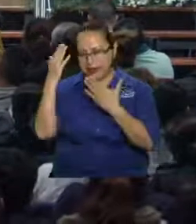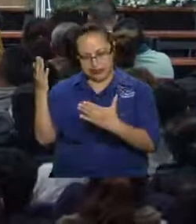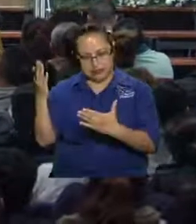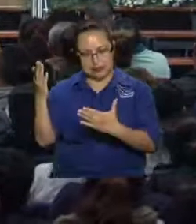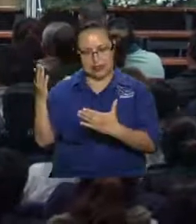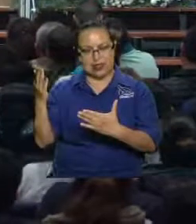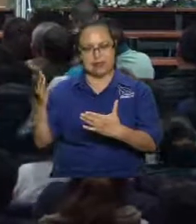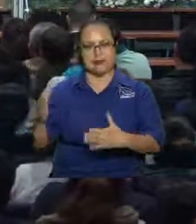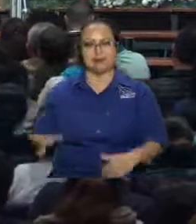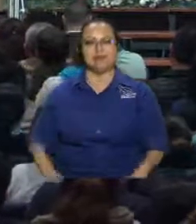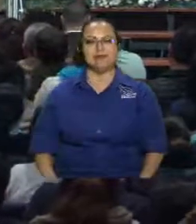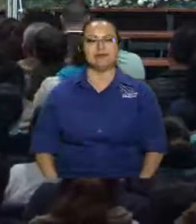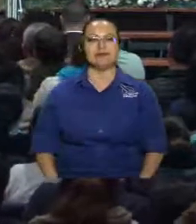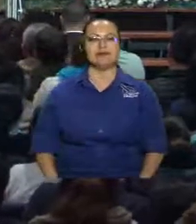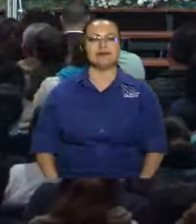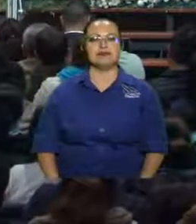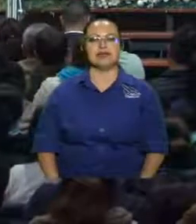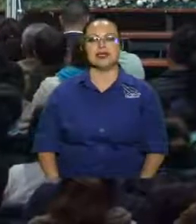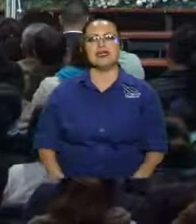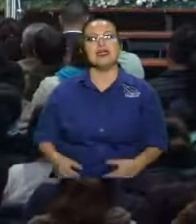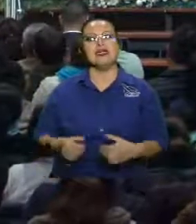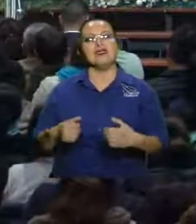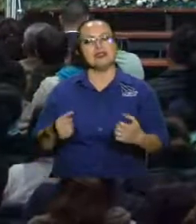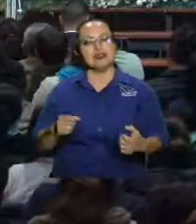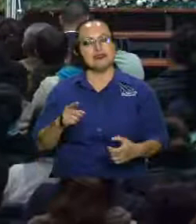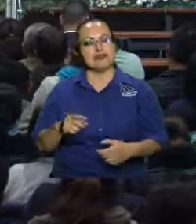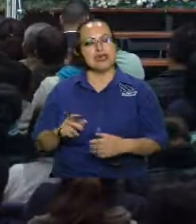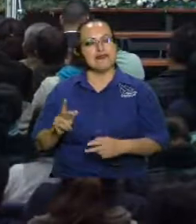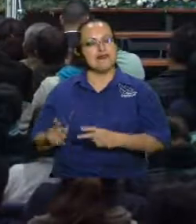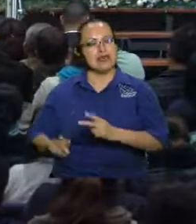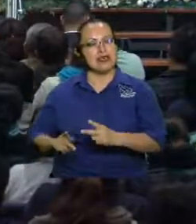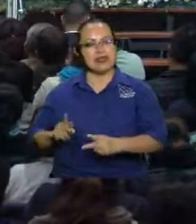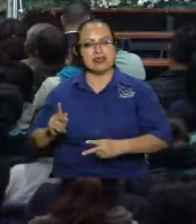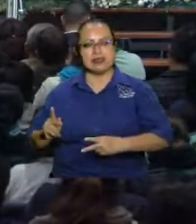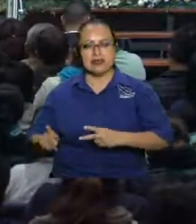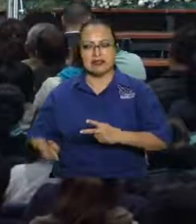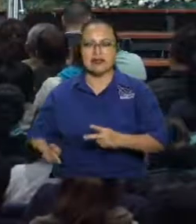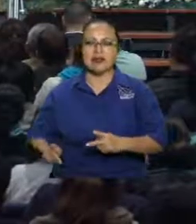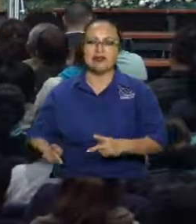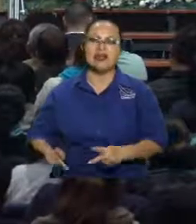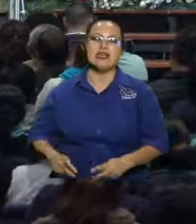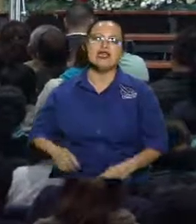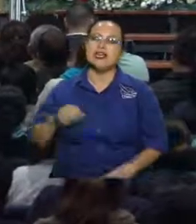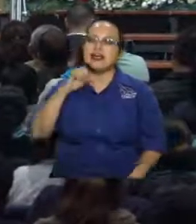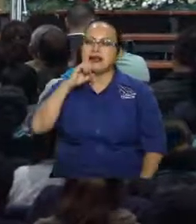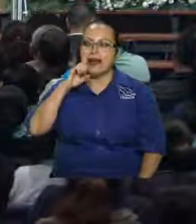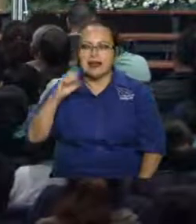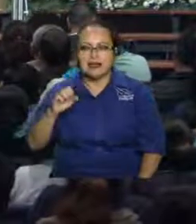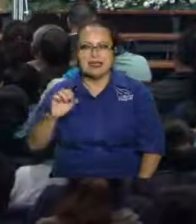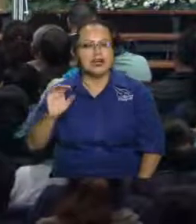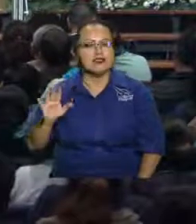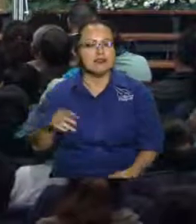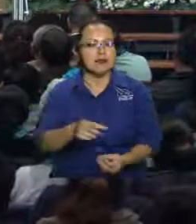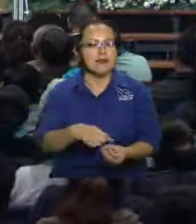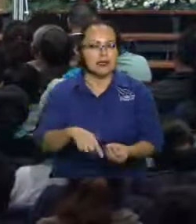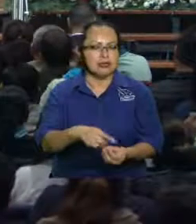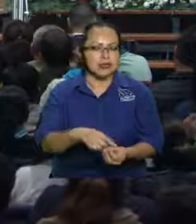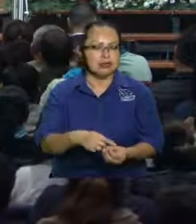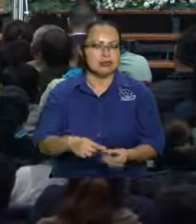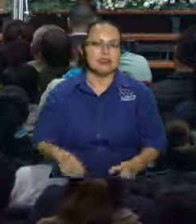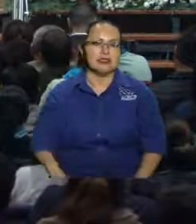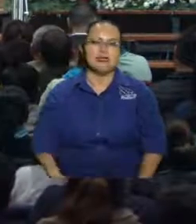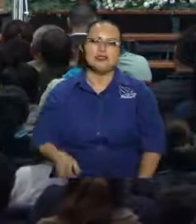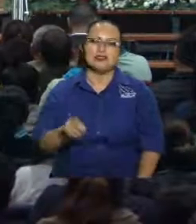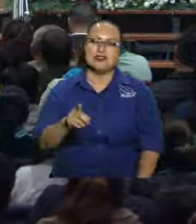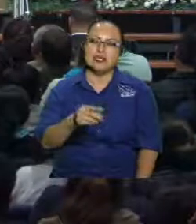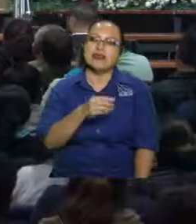Y no agradecido con el que le dio hasta crédito, le dio los suéteres, para que usted los vendiera y le pudiera pagar a él y él a su vez pagarle al otro.